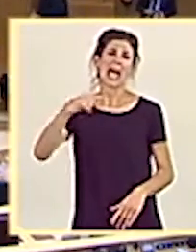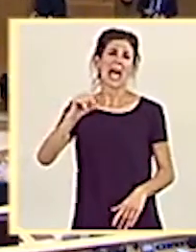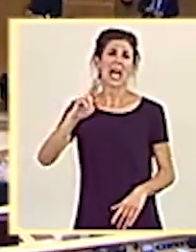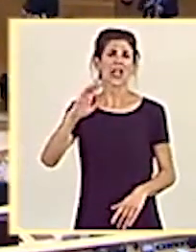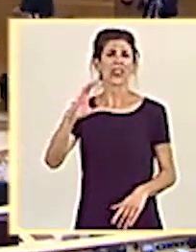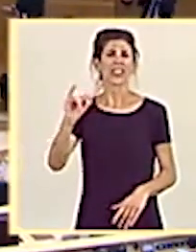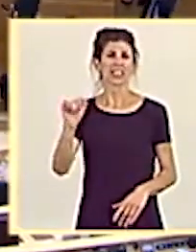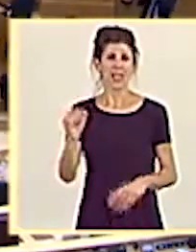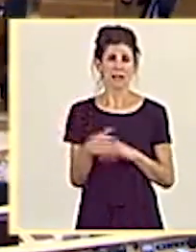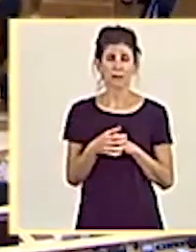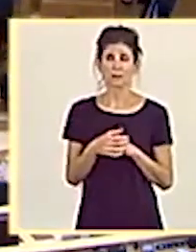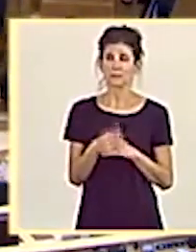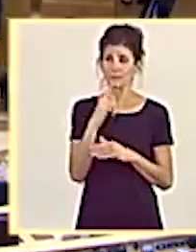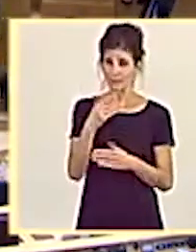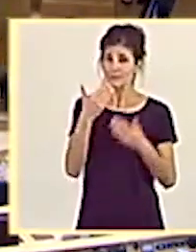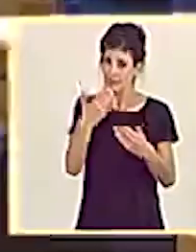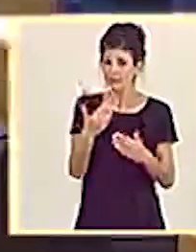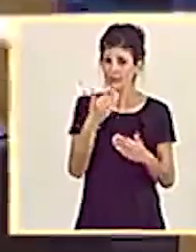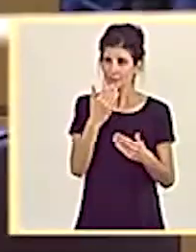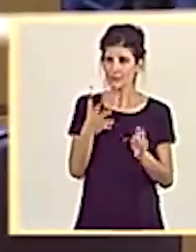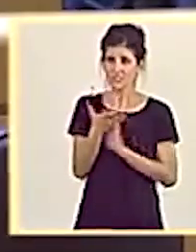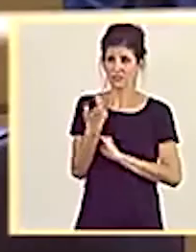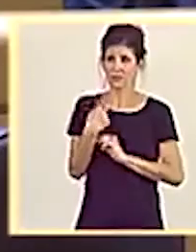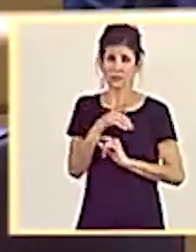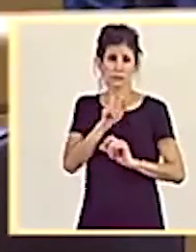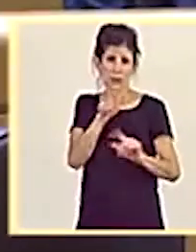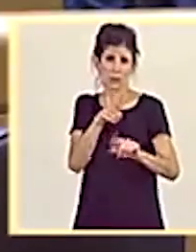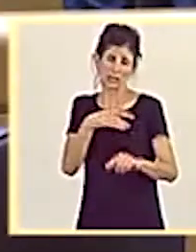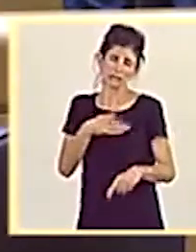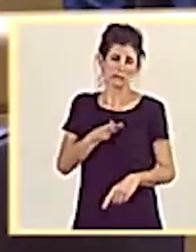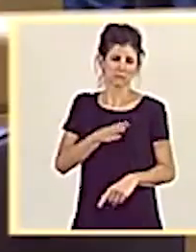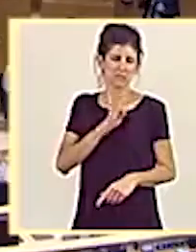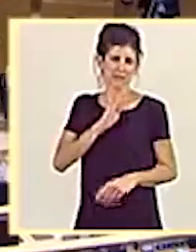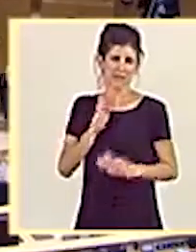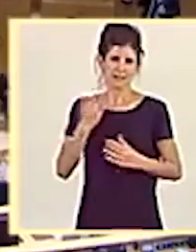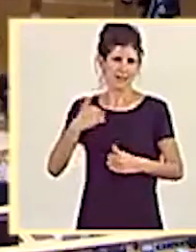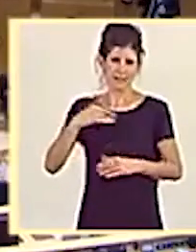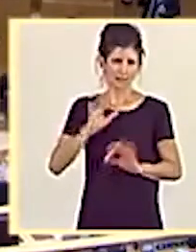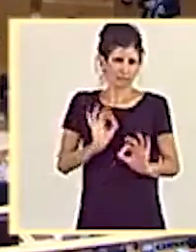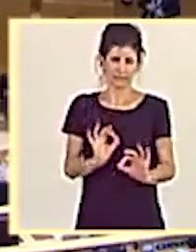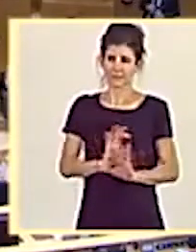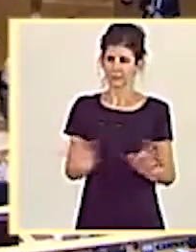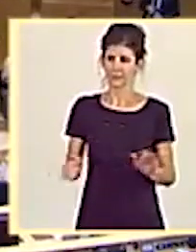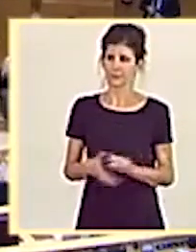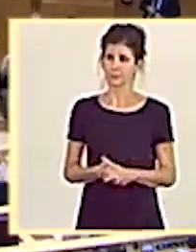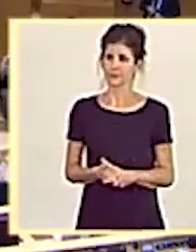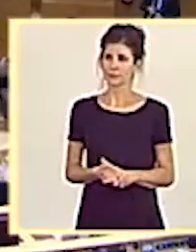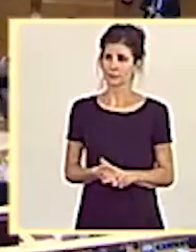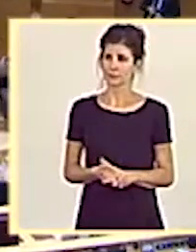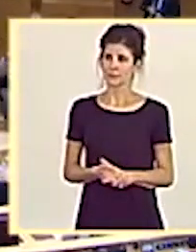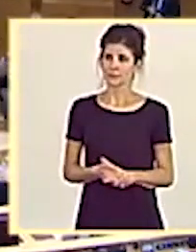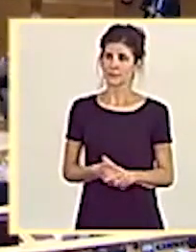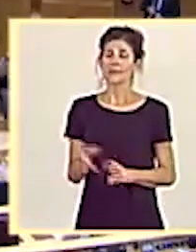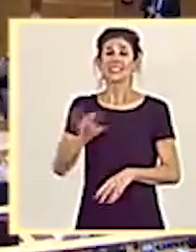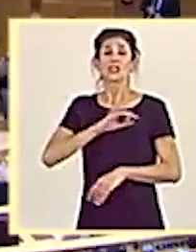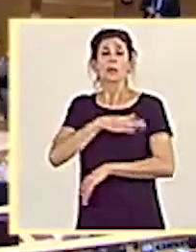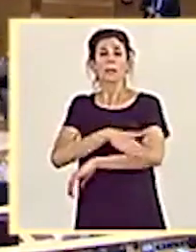la palabra. Gracias. Doy por formulada la pregunta. Gracias, señoría. Señor